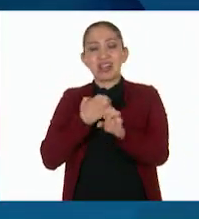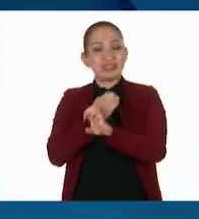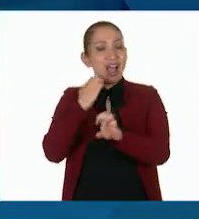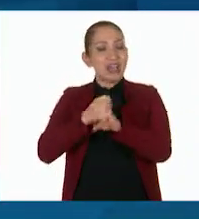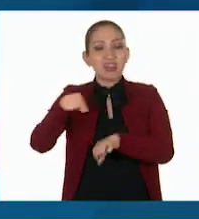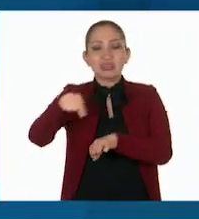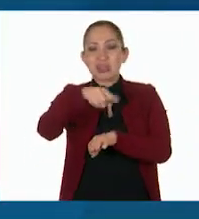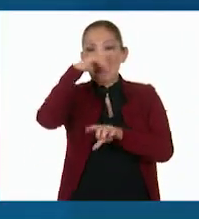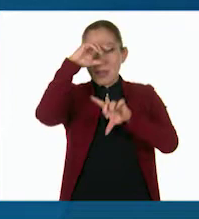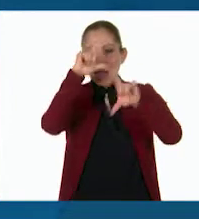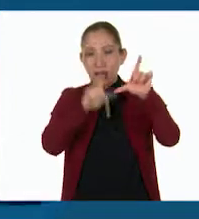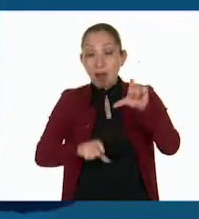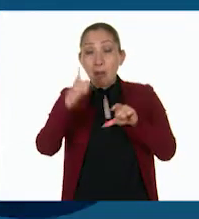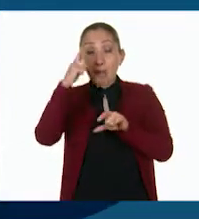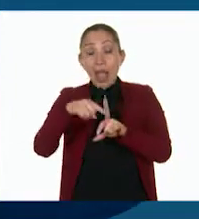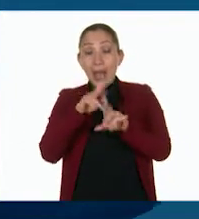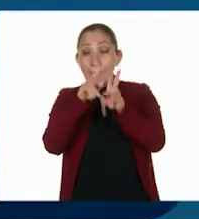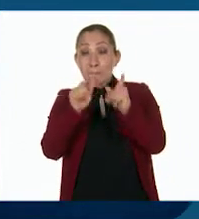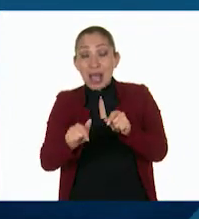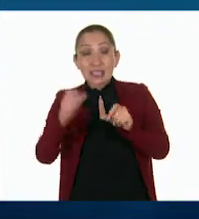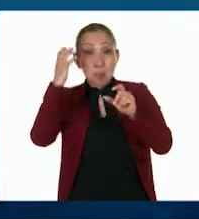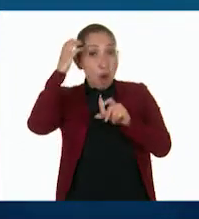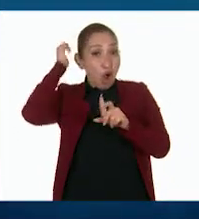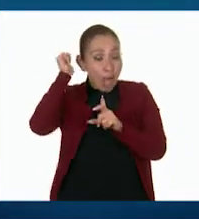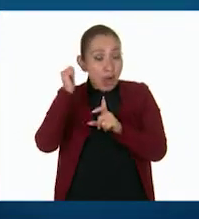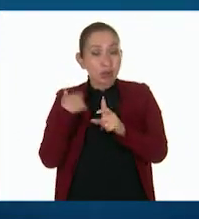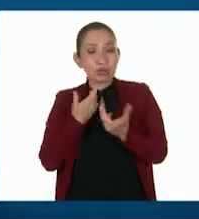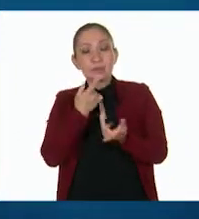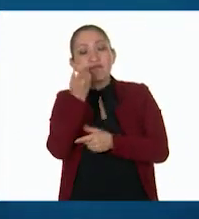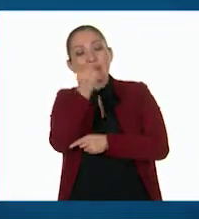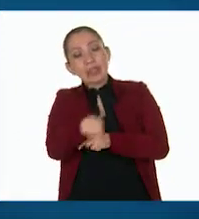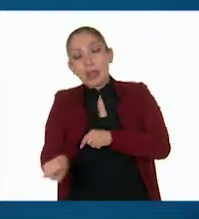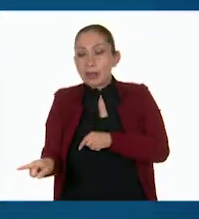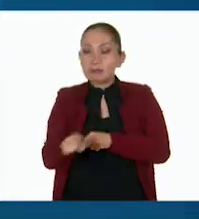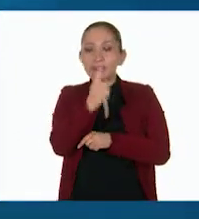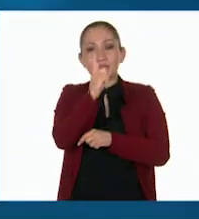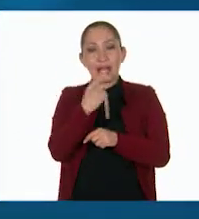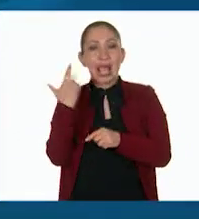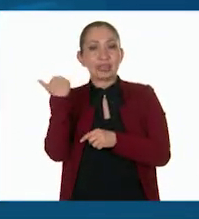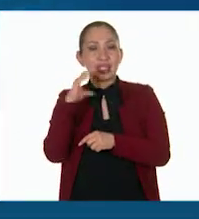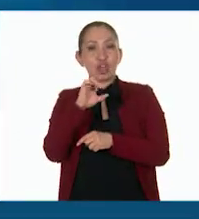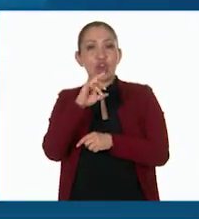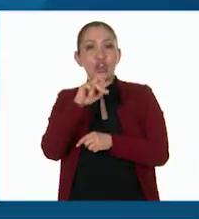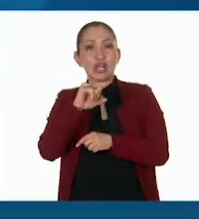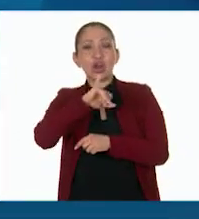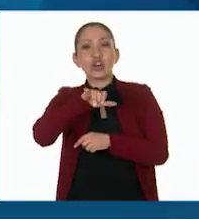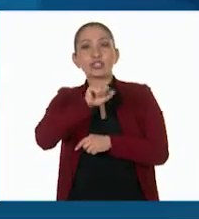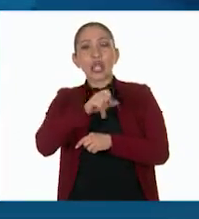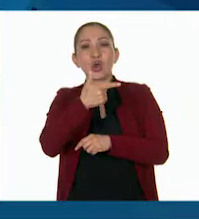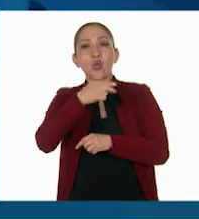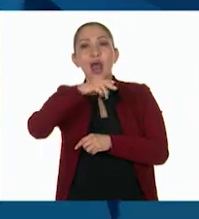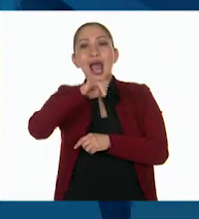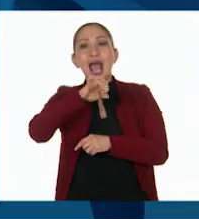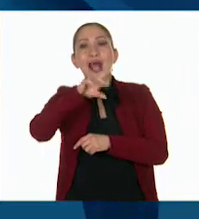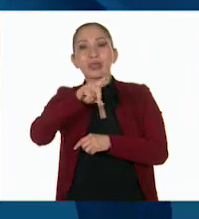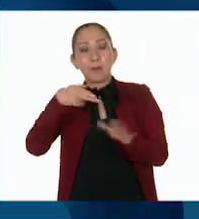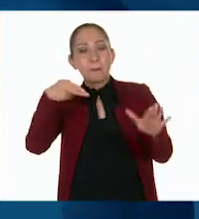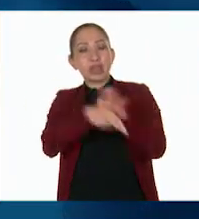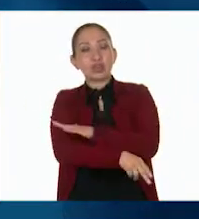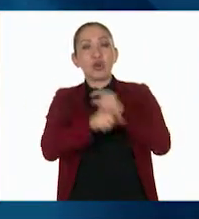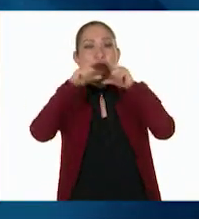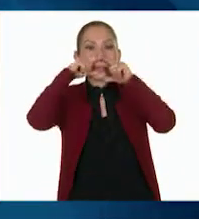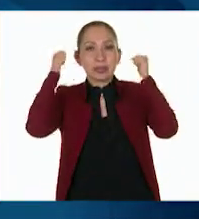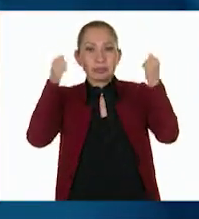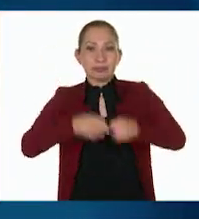del país. Para pacificar el estado de Morelos, encomendó la tarea al entonces coronel Jesús Guajardo, quien dio muerte a